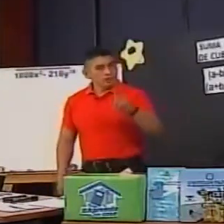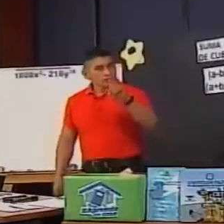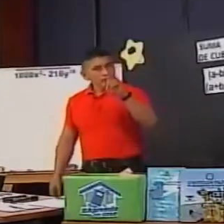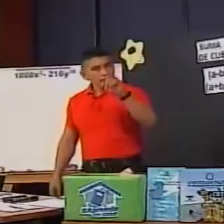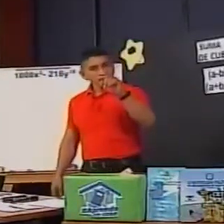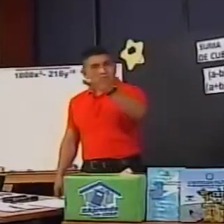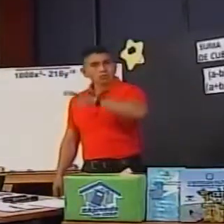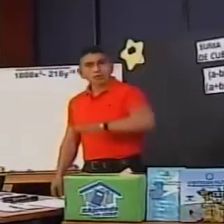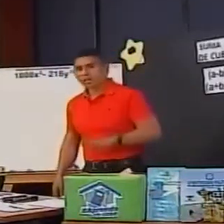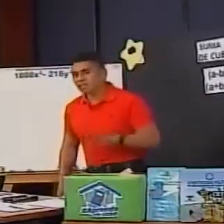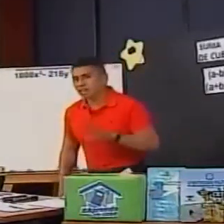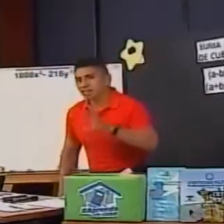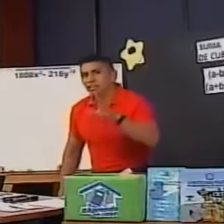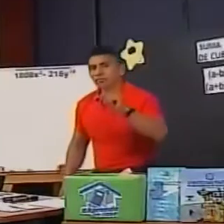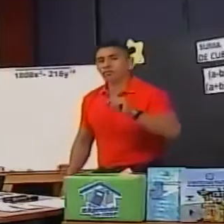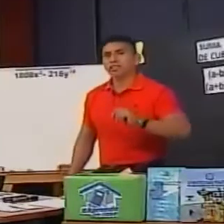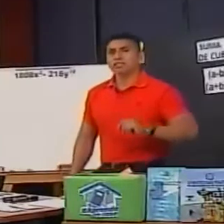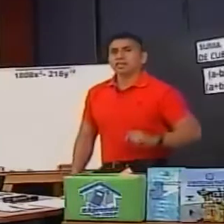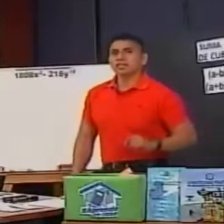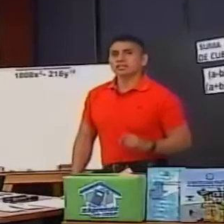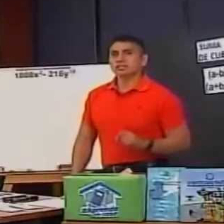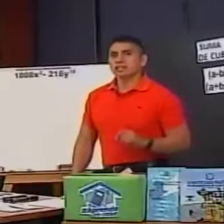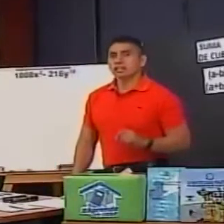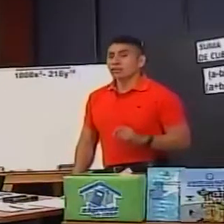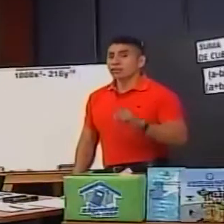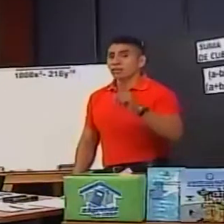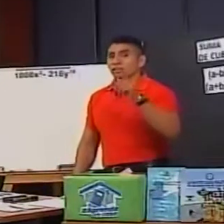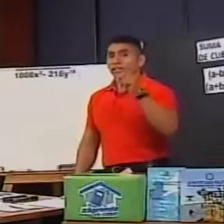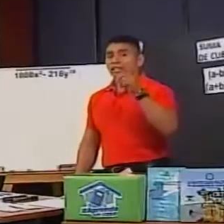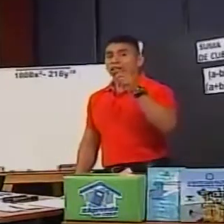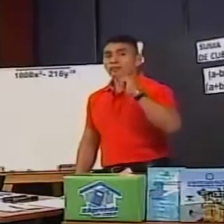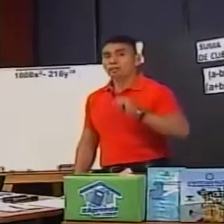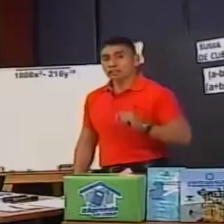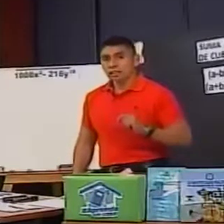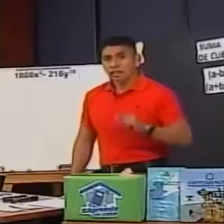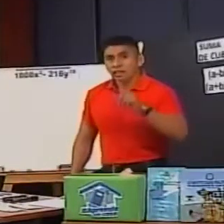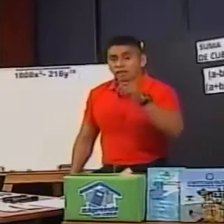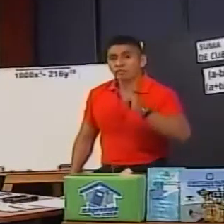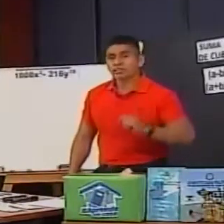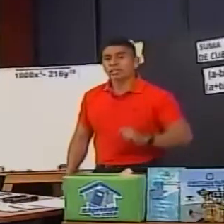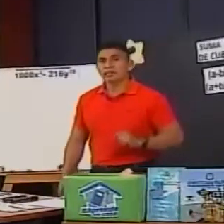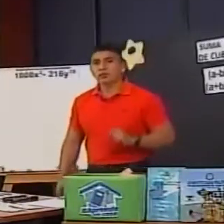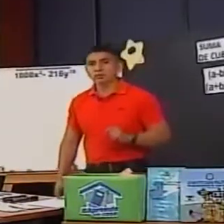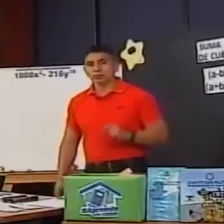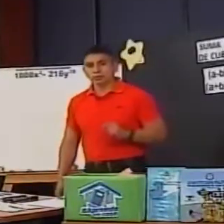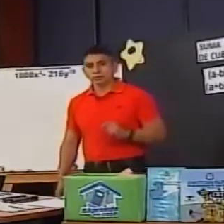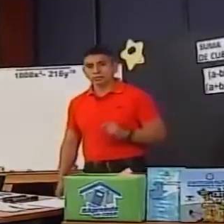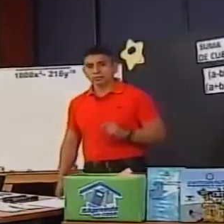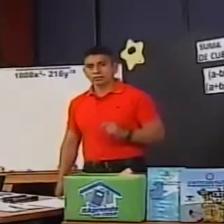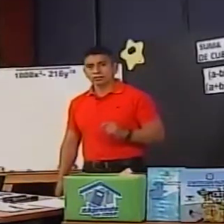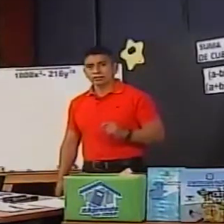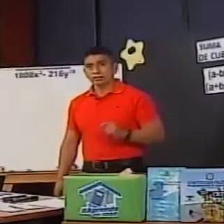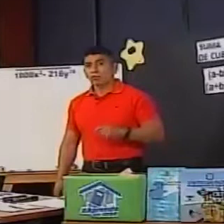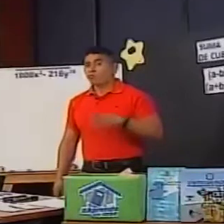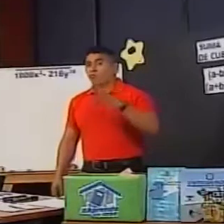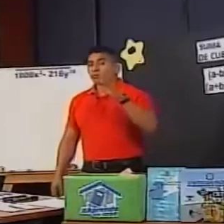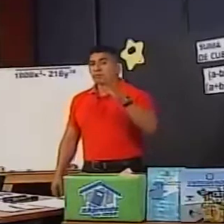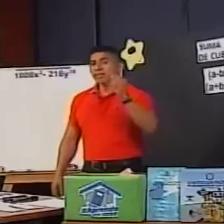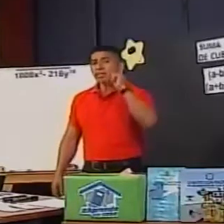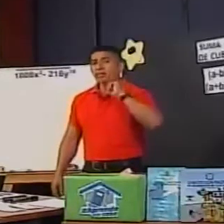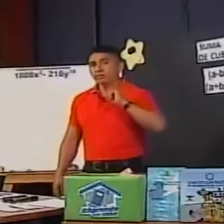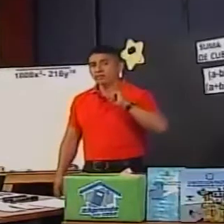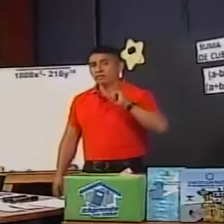matemático estudió en unas grandes universidades, la Universidad de Cambridge y la Universidad de Oxford.